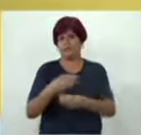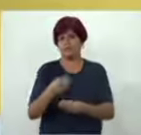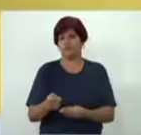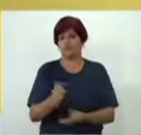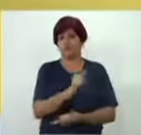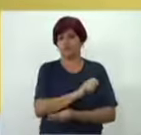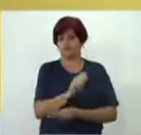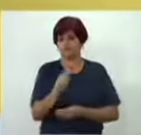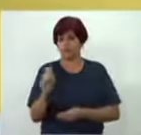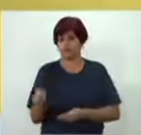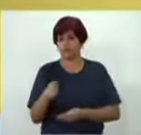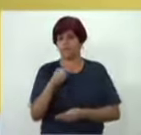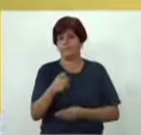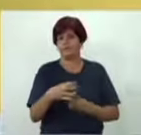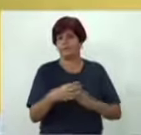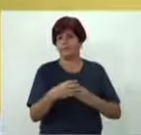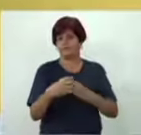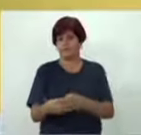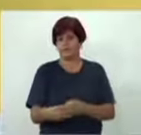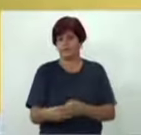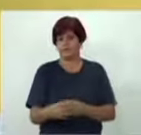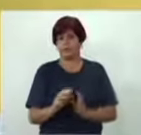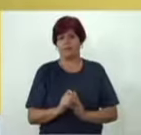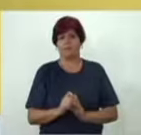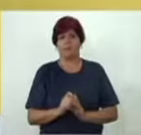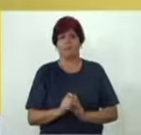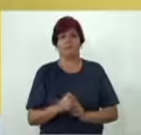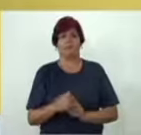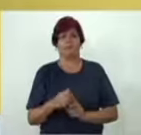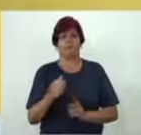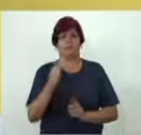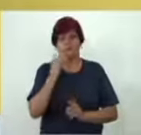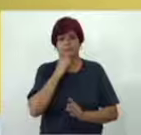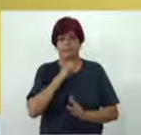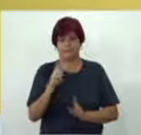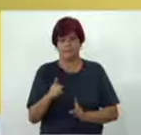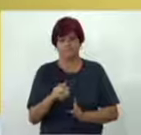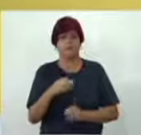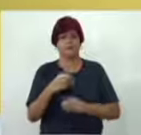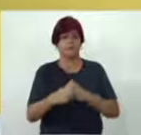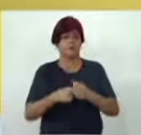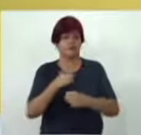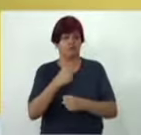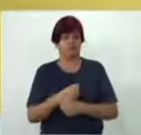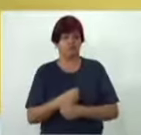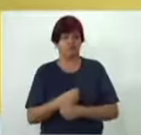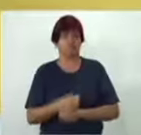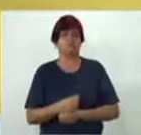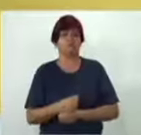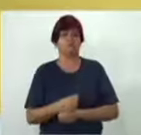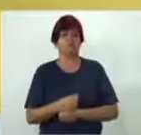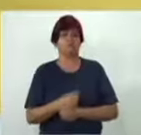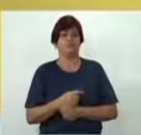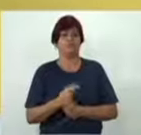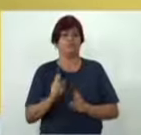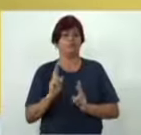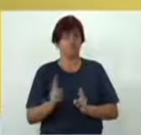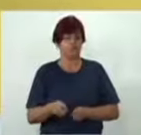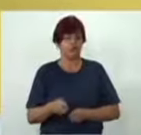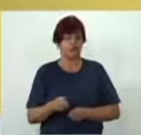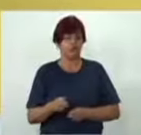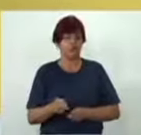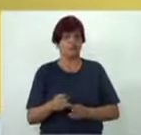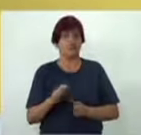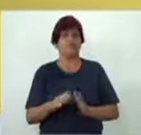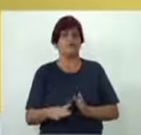educativo por esa guía. No obstante, también recomendarle que utilicen los indicadores que